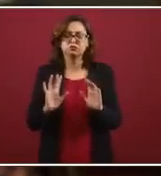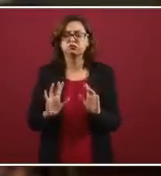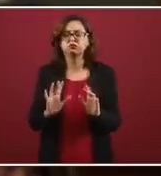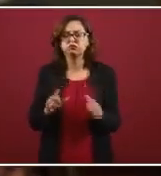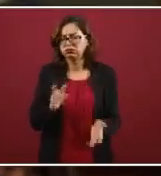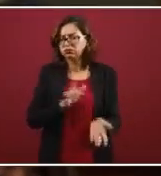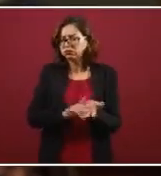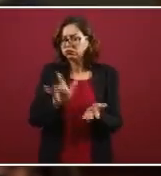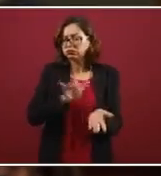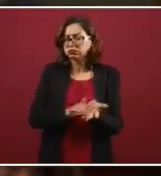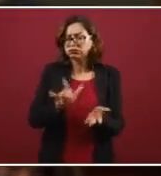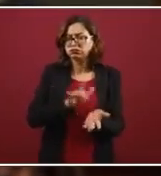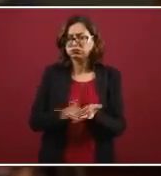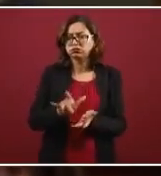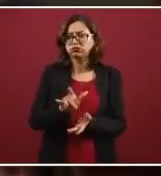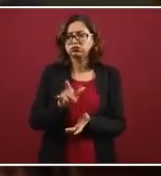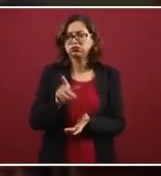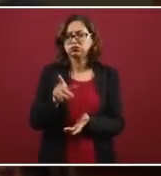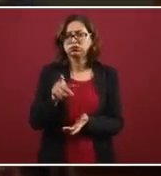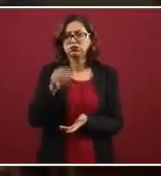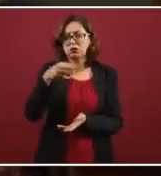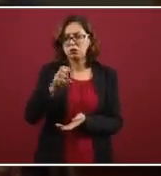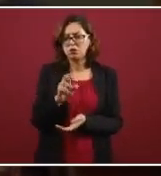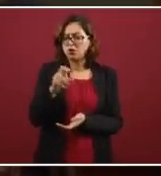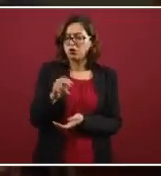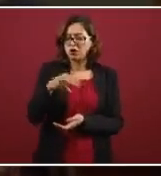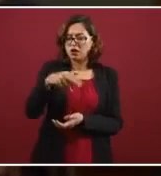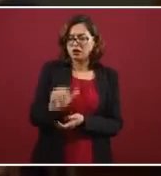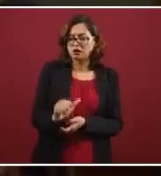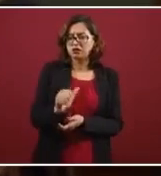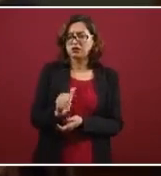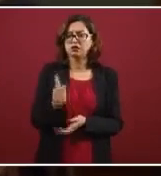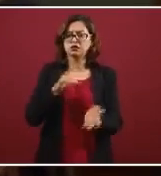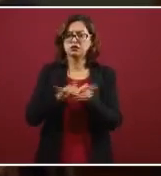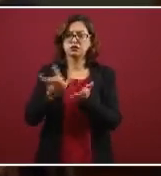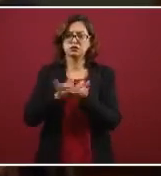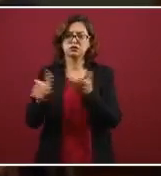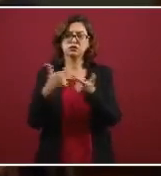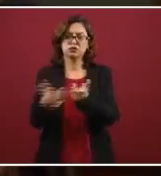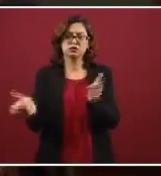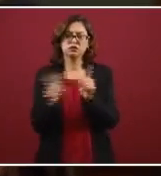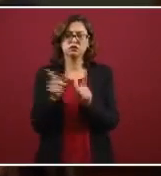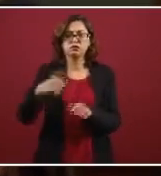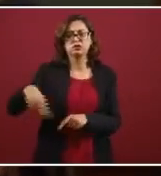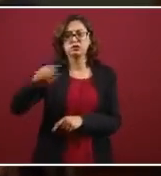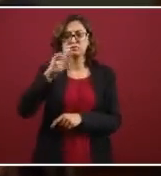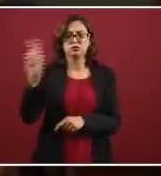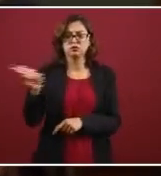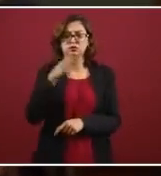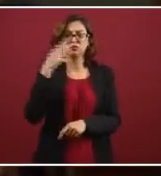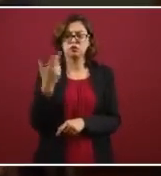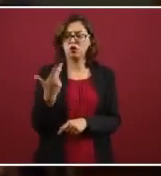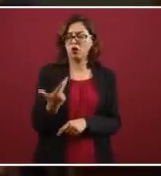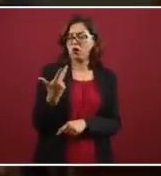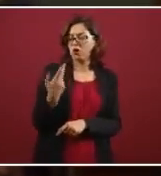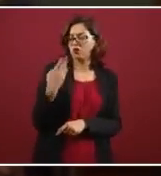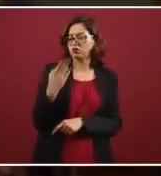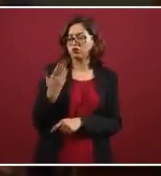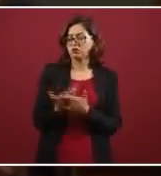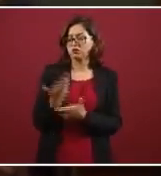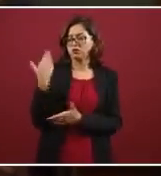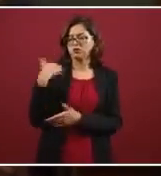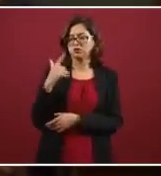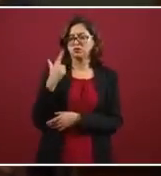seguir apoyando por parte de Movimiento Regeneración Nacional al famoso Grupo Universidad. El 8 de mayo pasado, en el